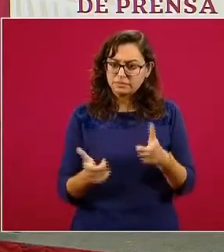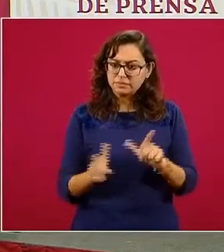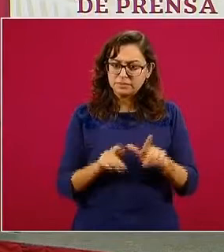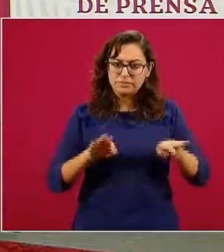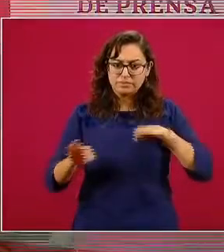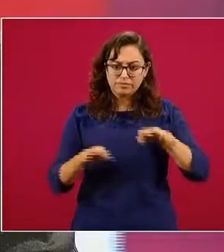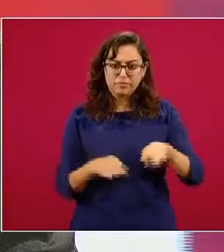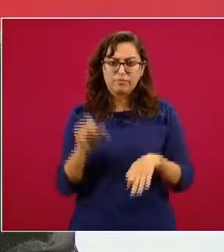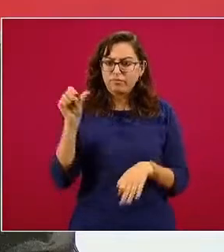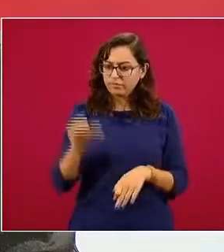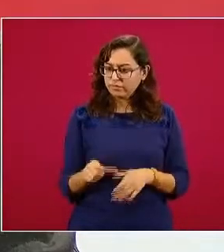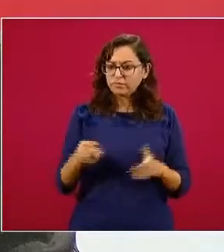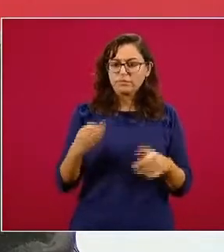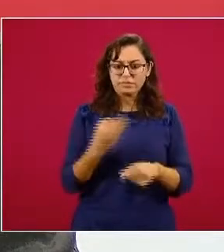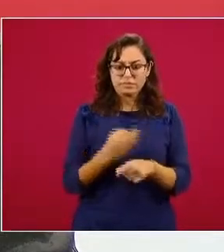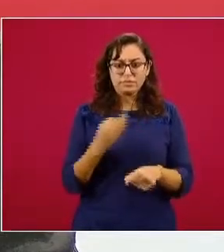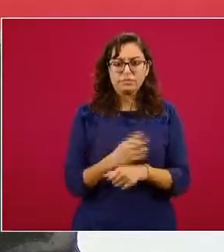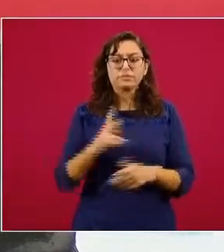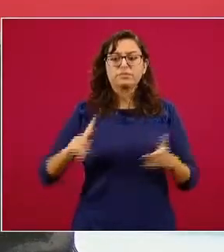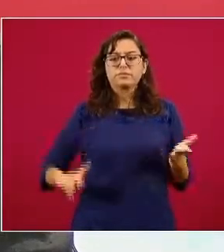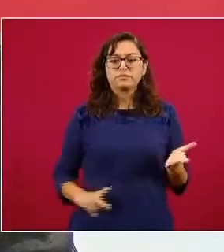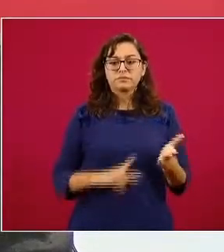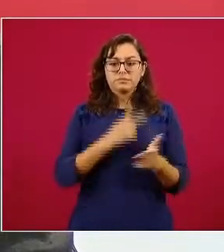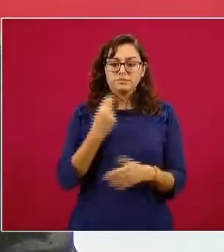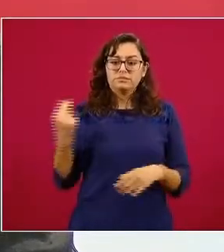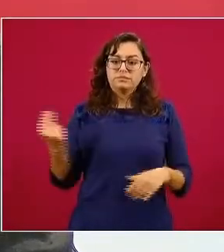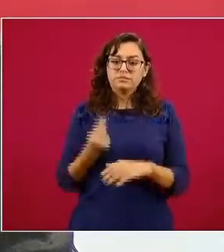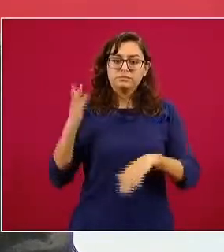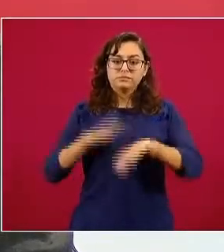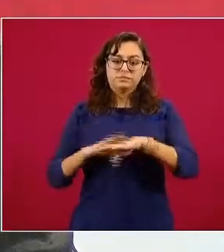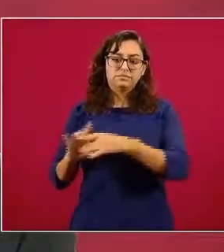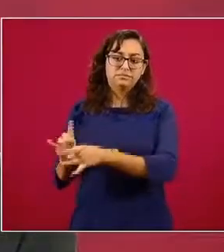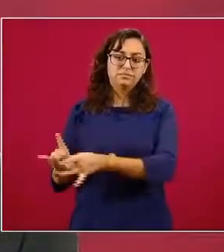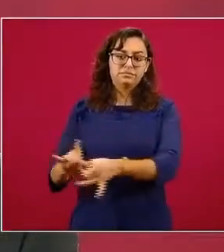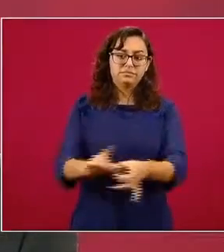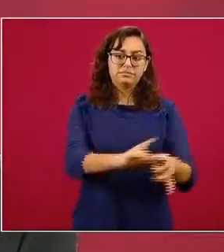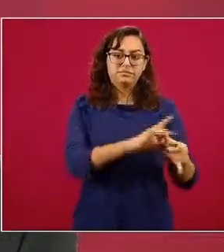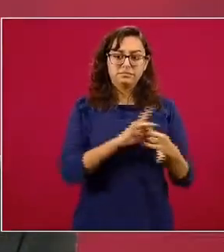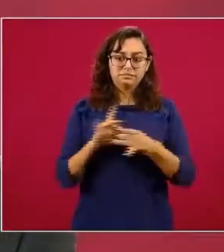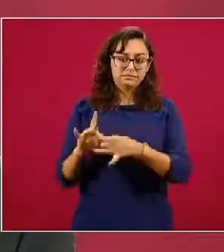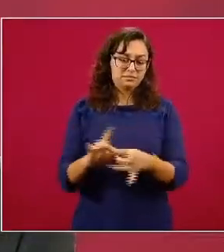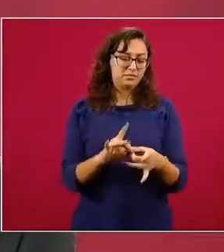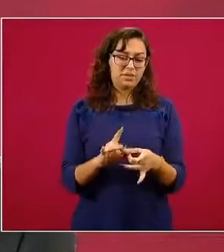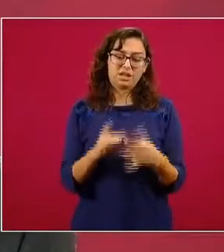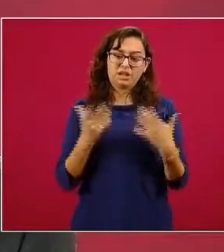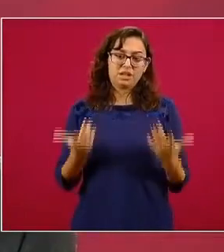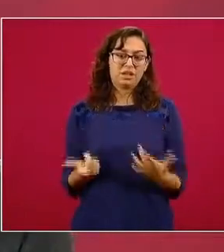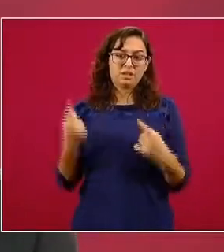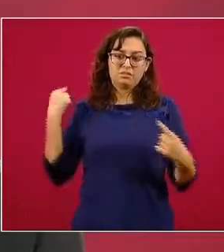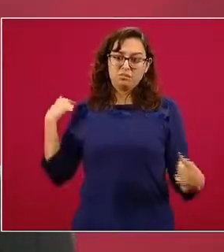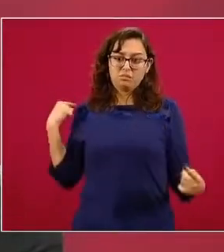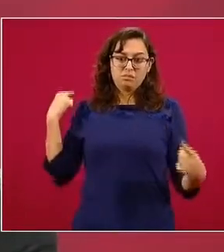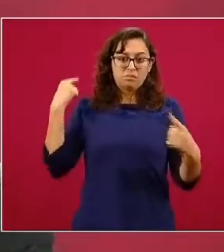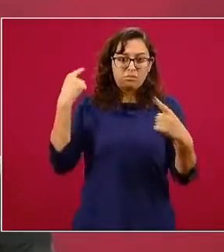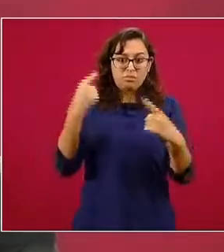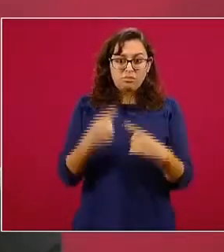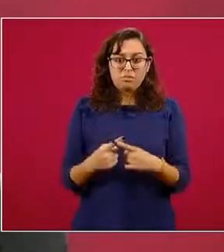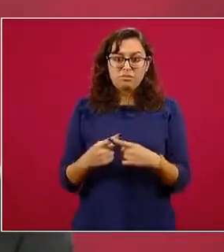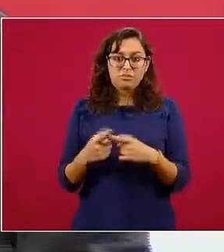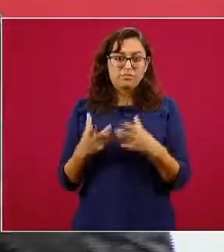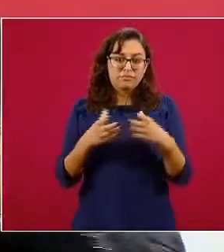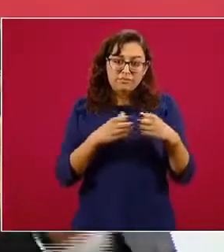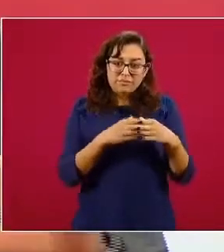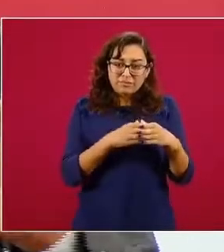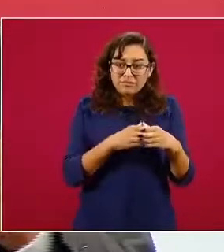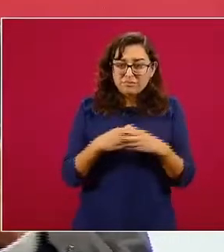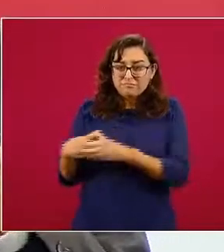hacer aquí públicamente. Necesitamos unidad, lo hemos necesitado desde el inicio. Estos pequeños segmentos que se